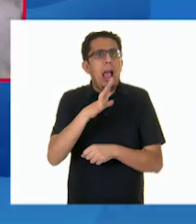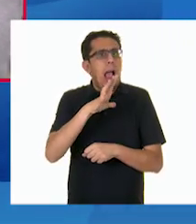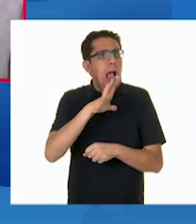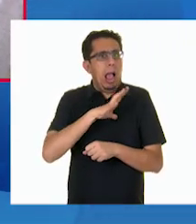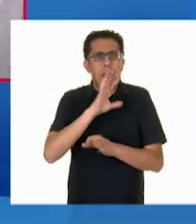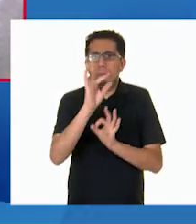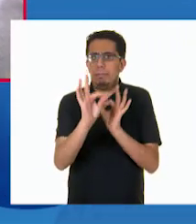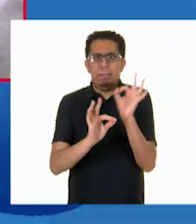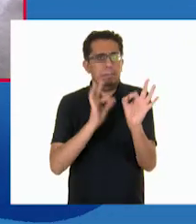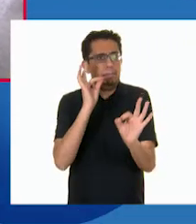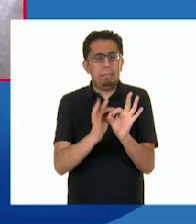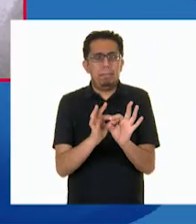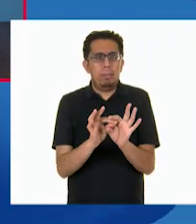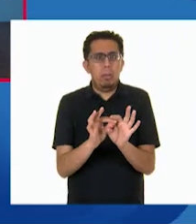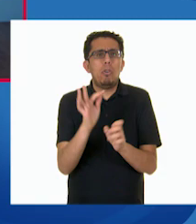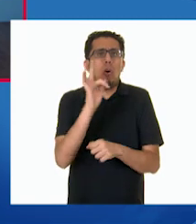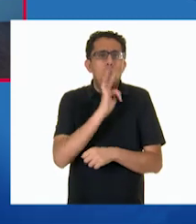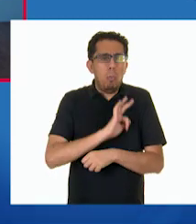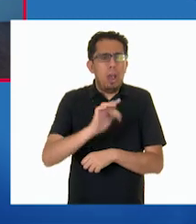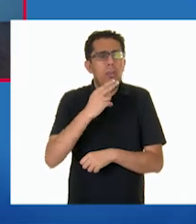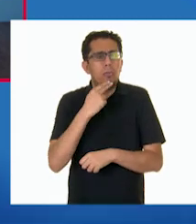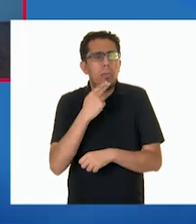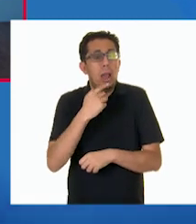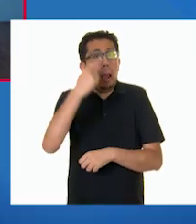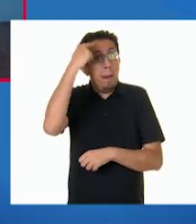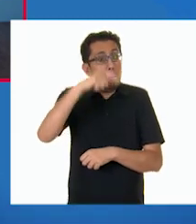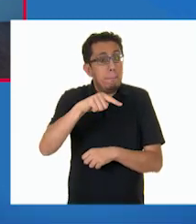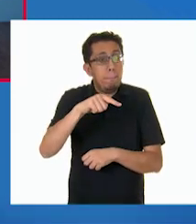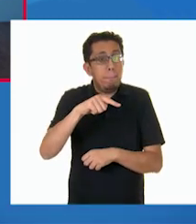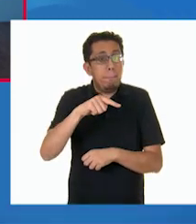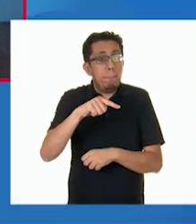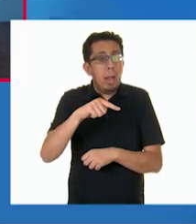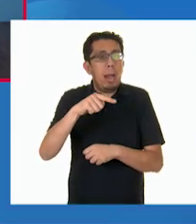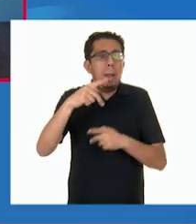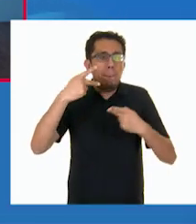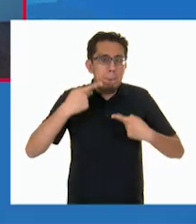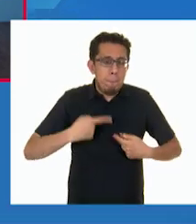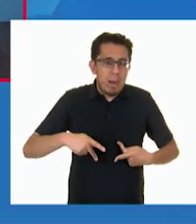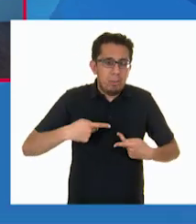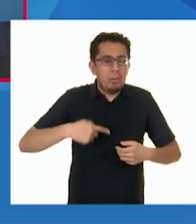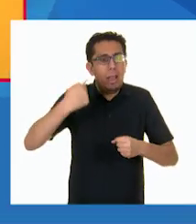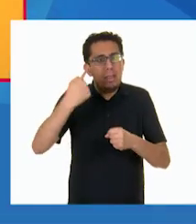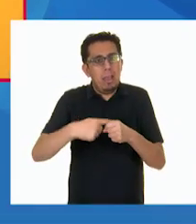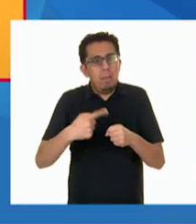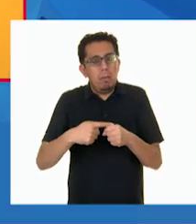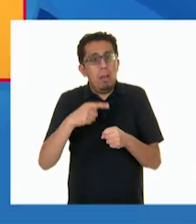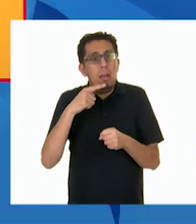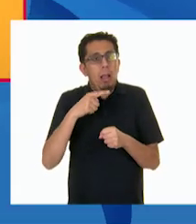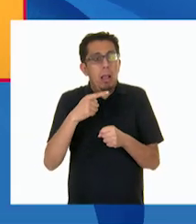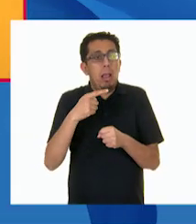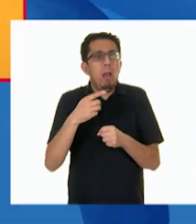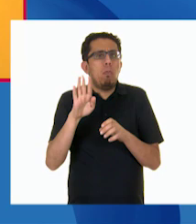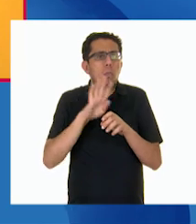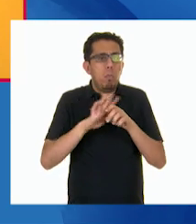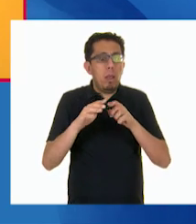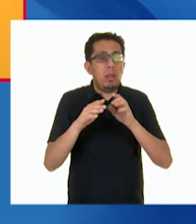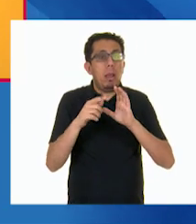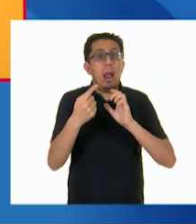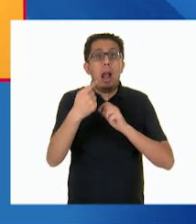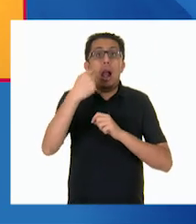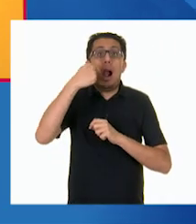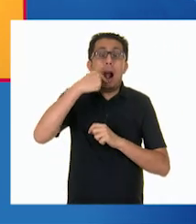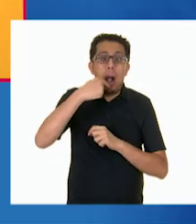precisión. Los puedo utilizar, como en este caso, para medir a los pacientes, por ejemplo, debajo de la lengua, puedo medir